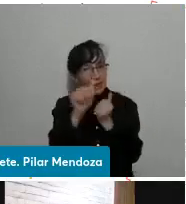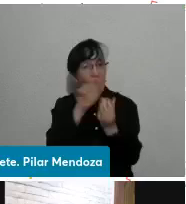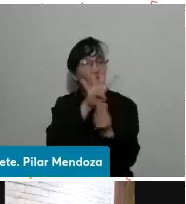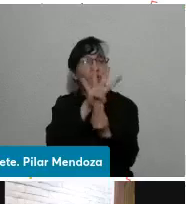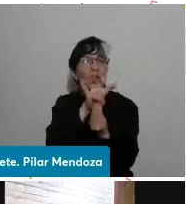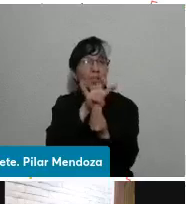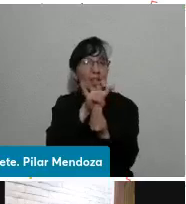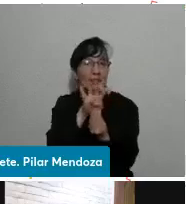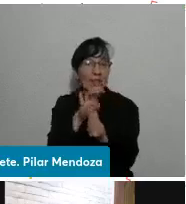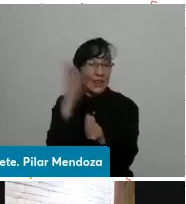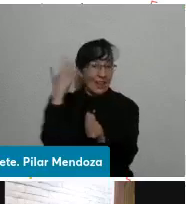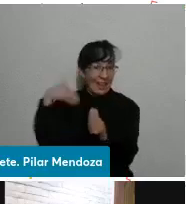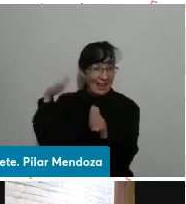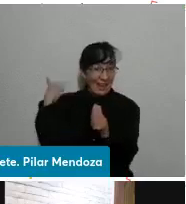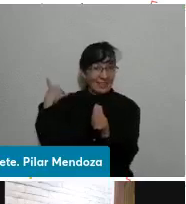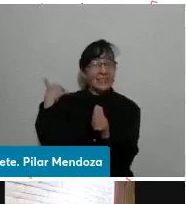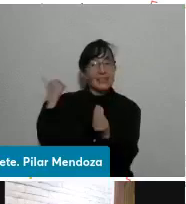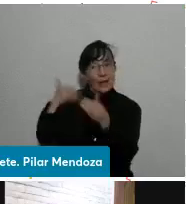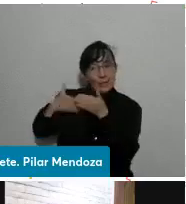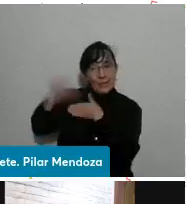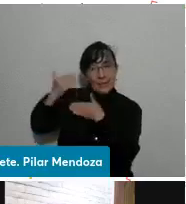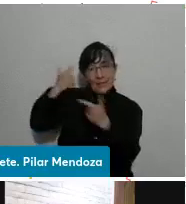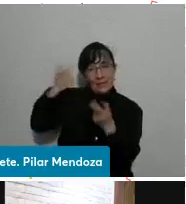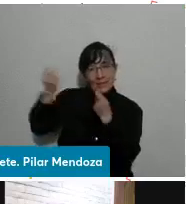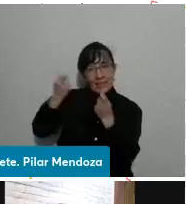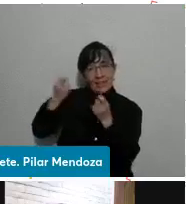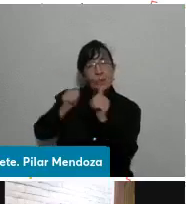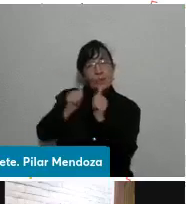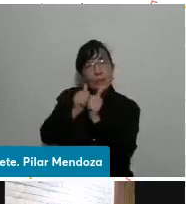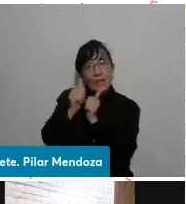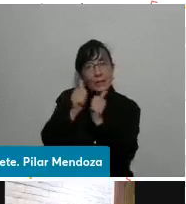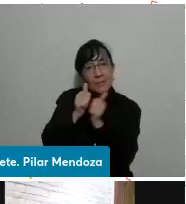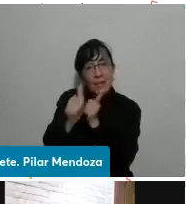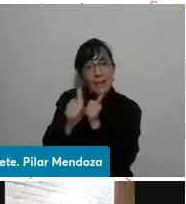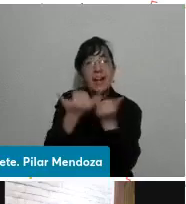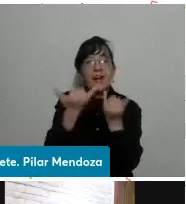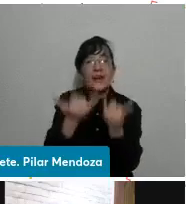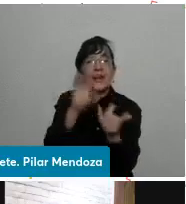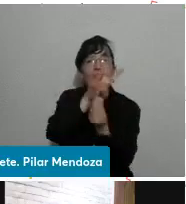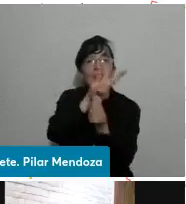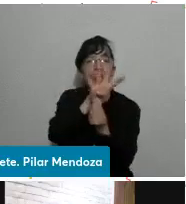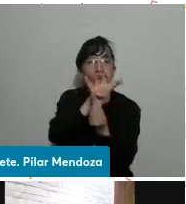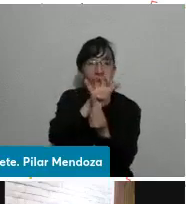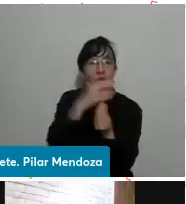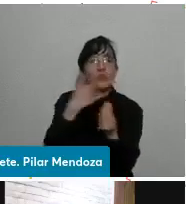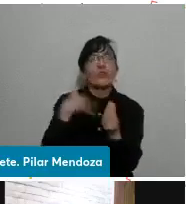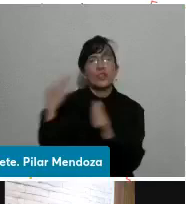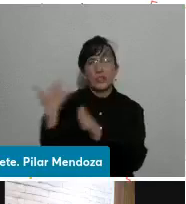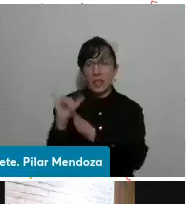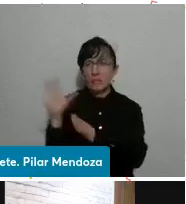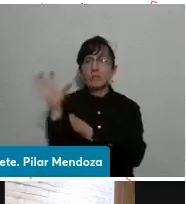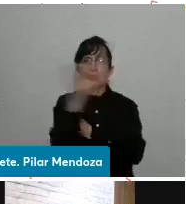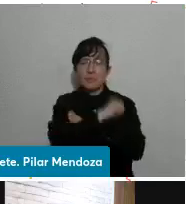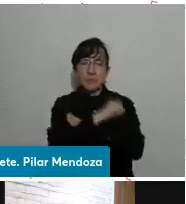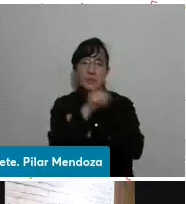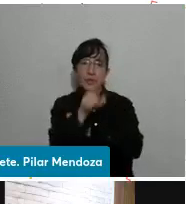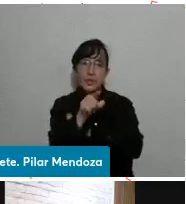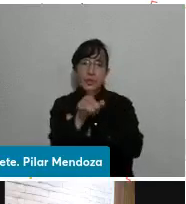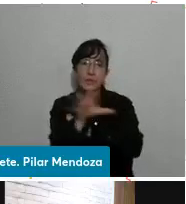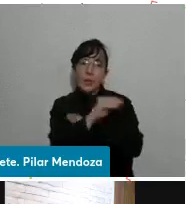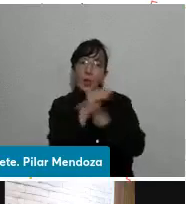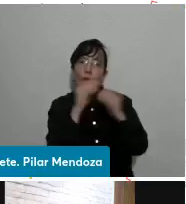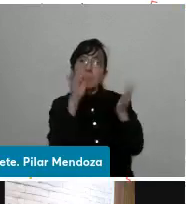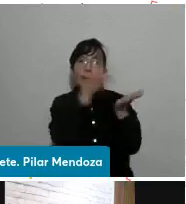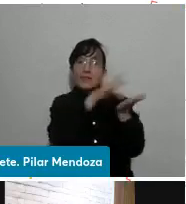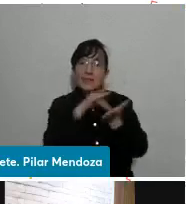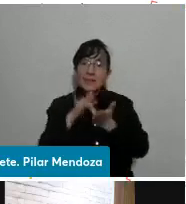la estrategia, y pues ya se ha generado un aumento, se ha observado que ellos han